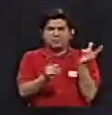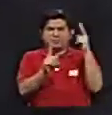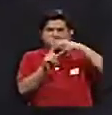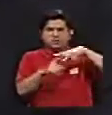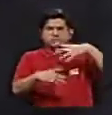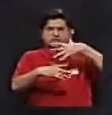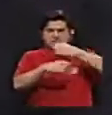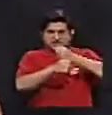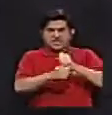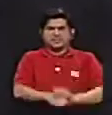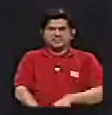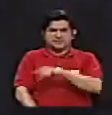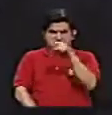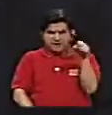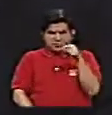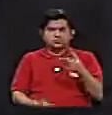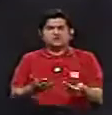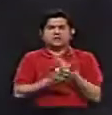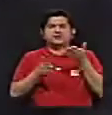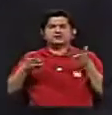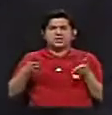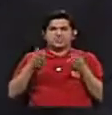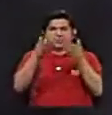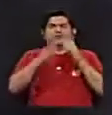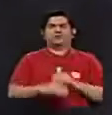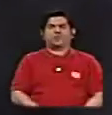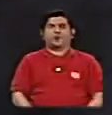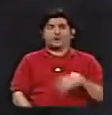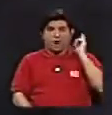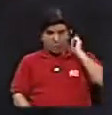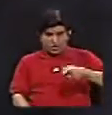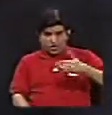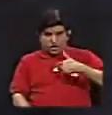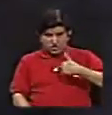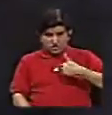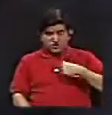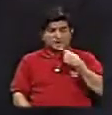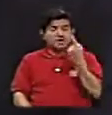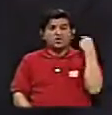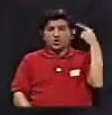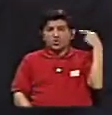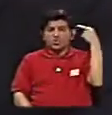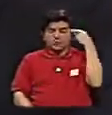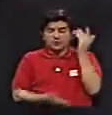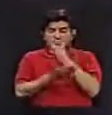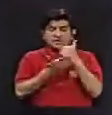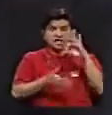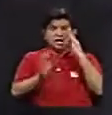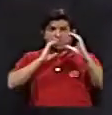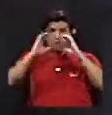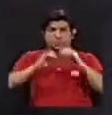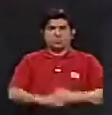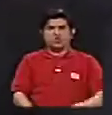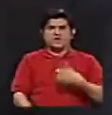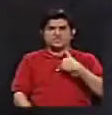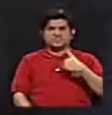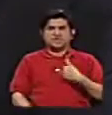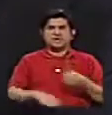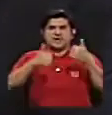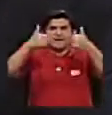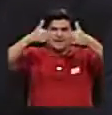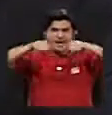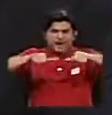están haciendo ustedes para una nueva carretera, es obligatorio que haya, como lo ha dicho el gobierno y algunos medios, que haya una